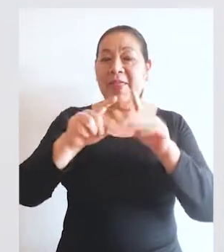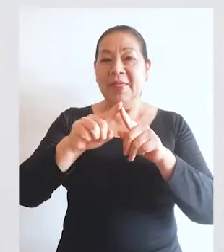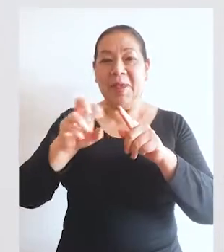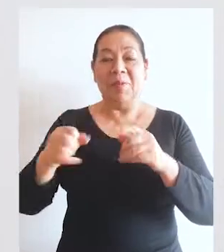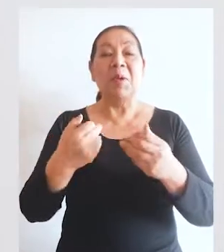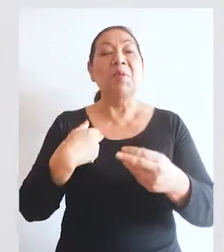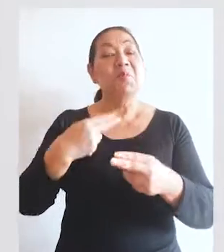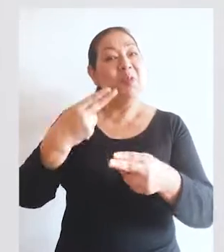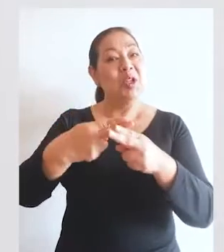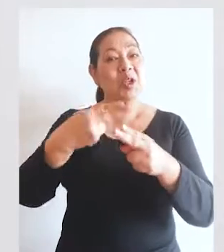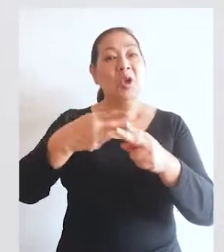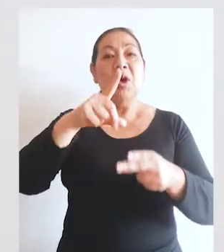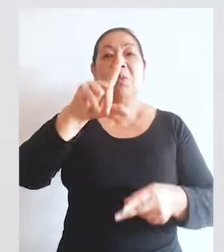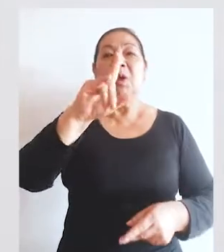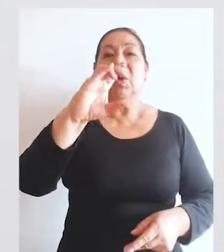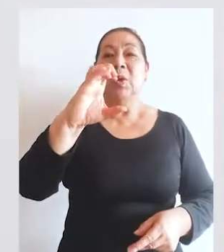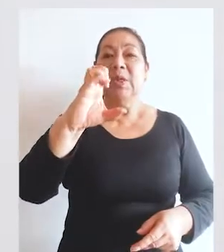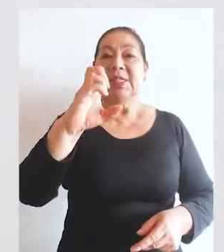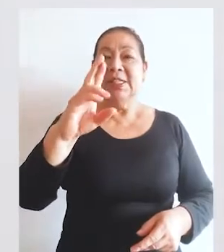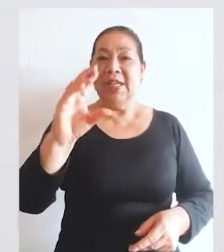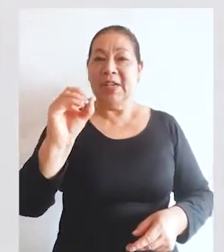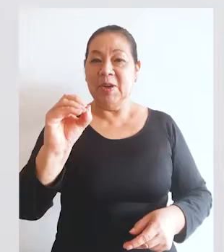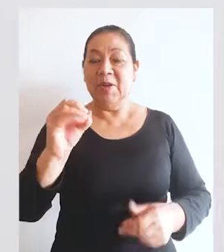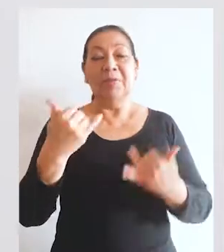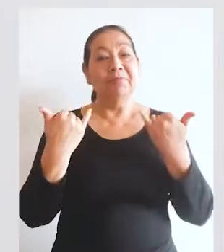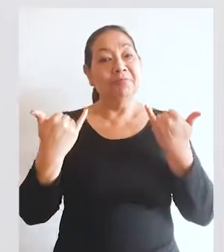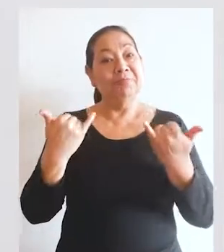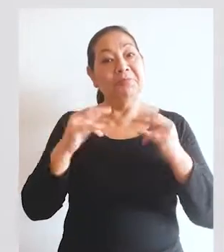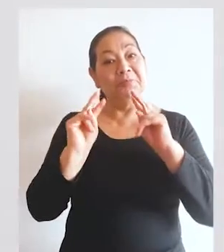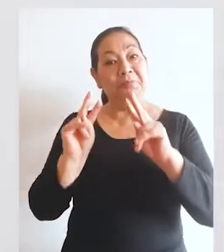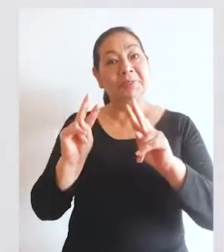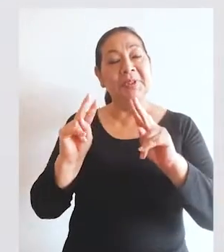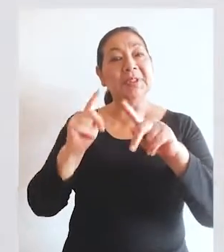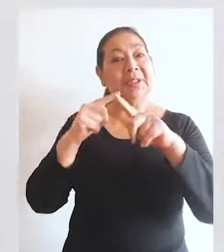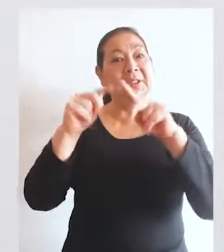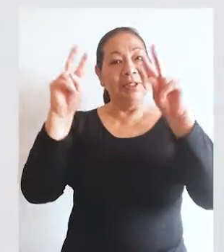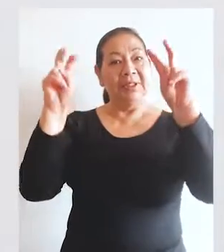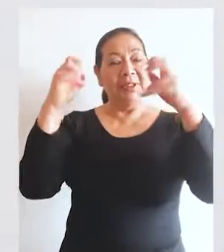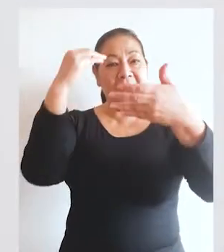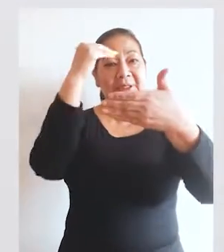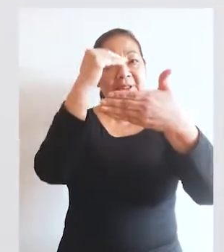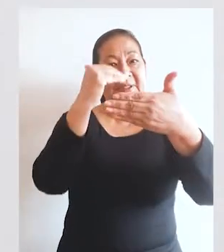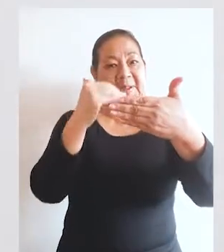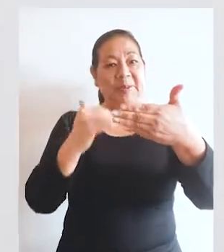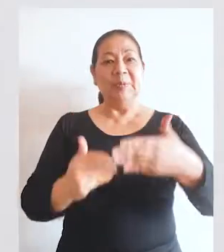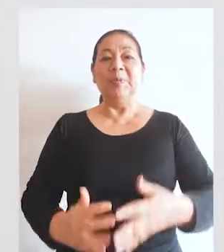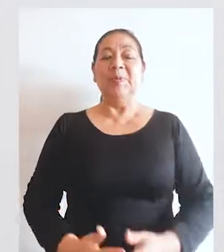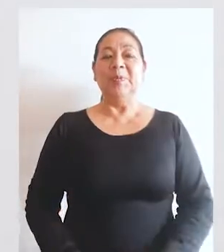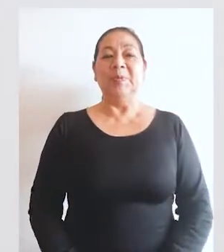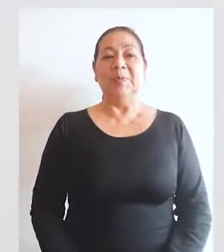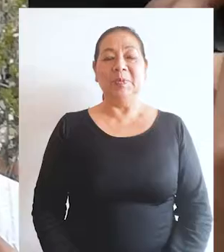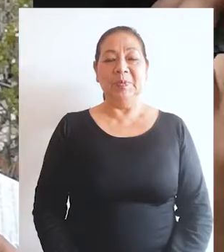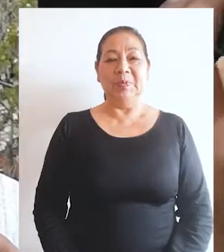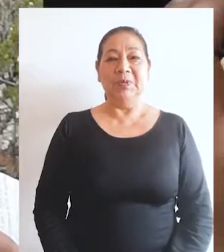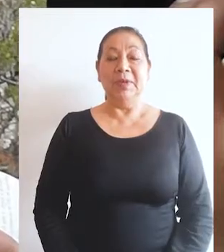TV. Les saluda Lucero Sagastizábal. Y a continuación vamos a ver los titulares de esta